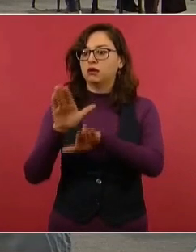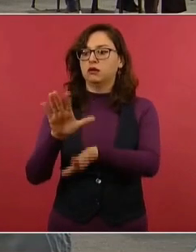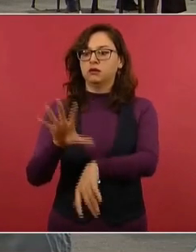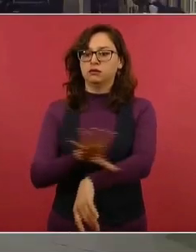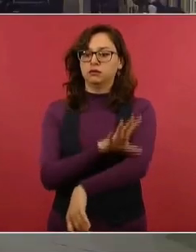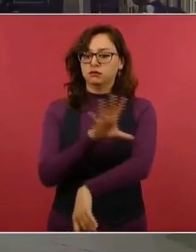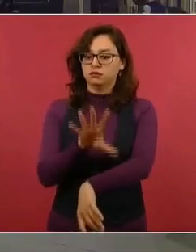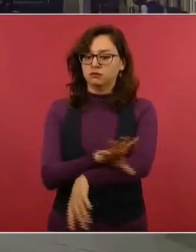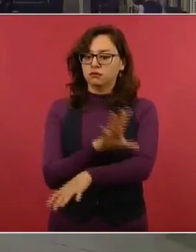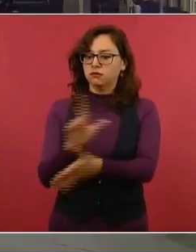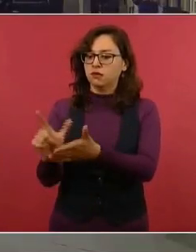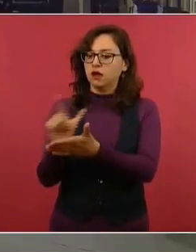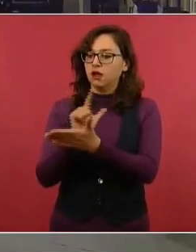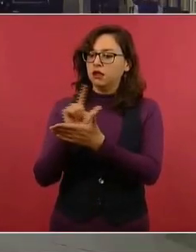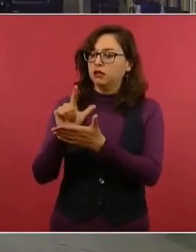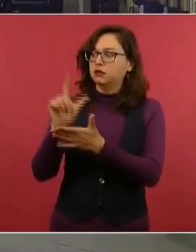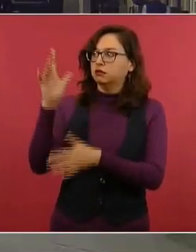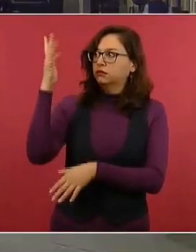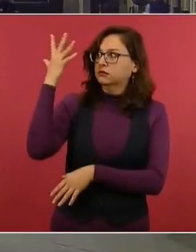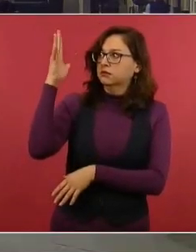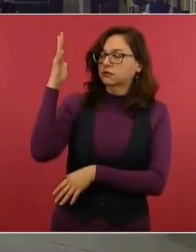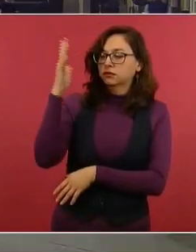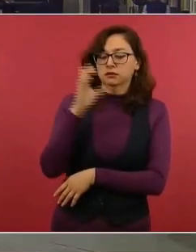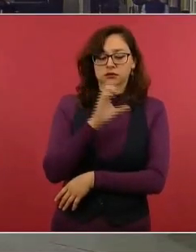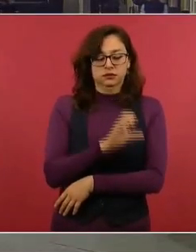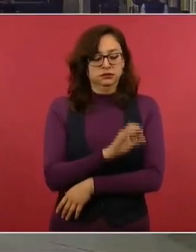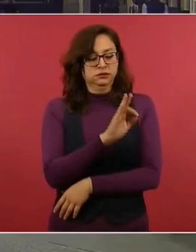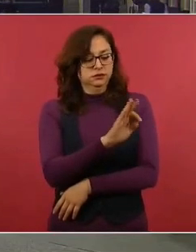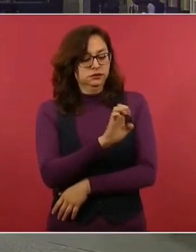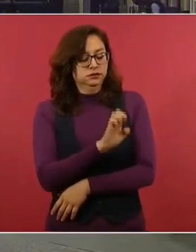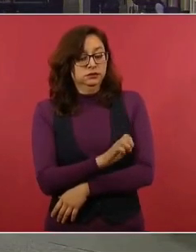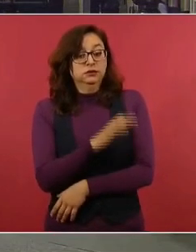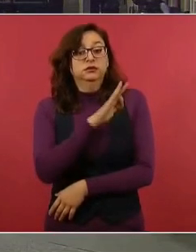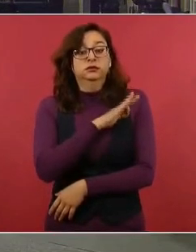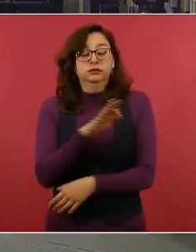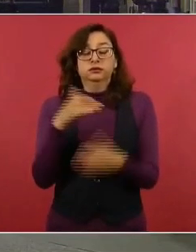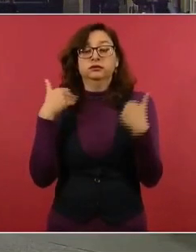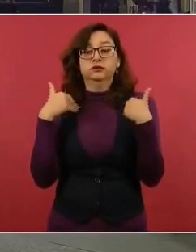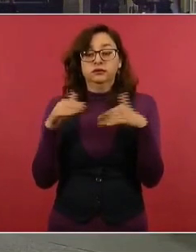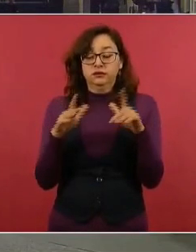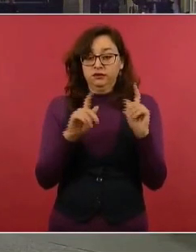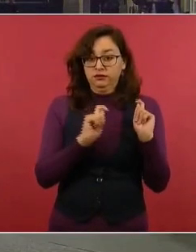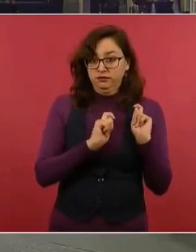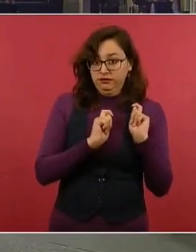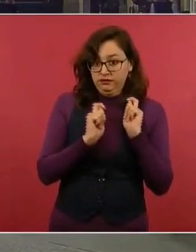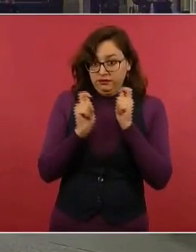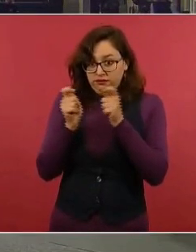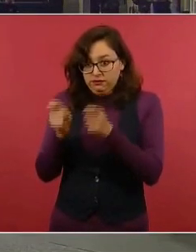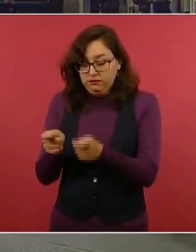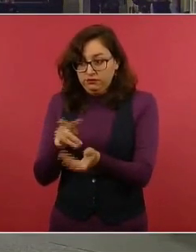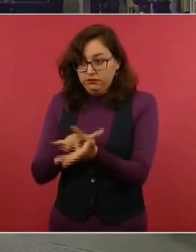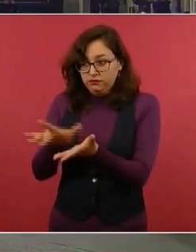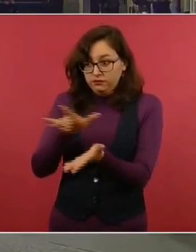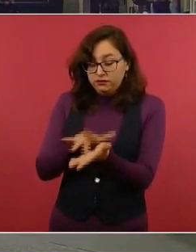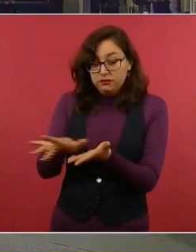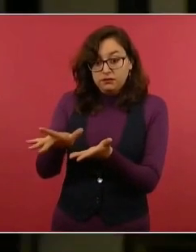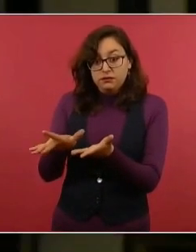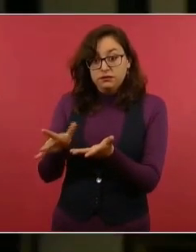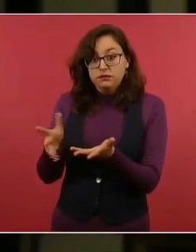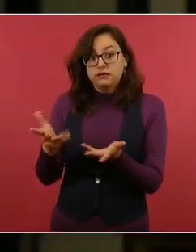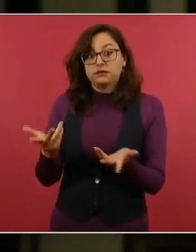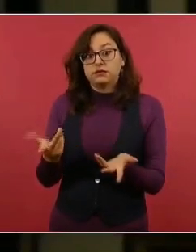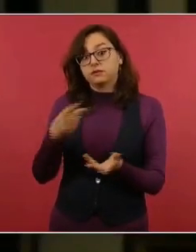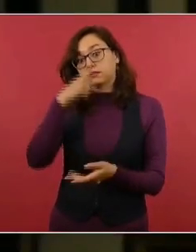limpia y renovable, se pueda concluir que no le tenga tanto peso para